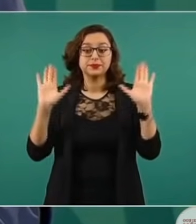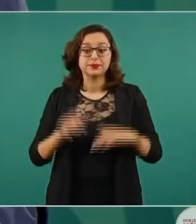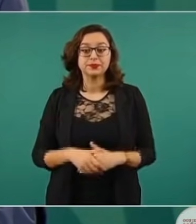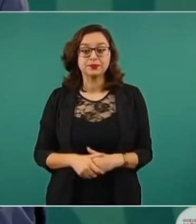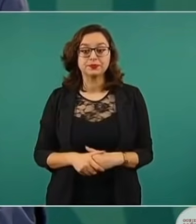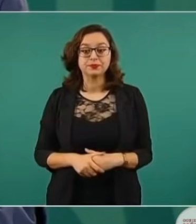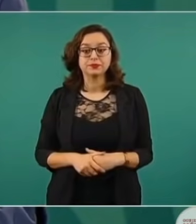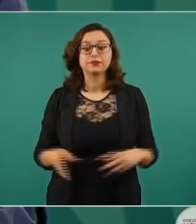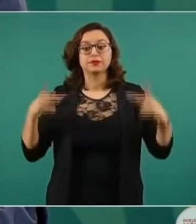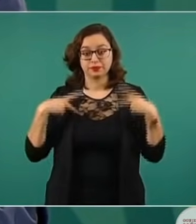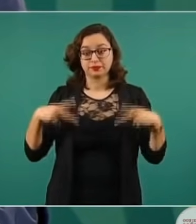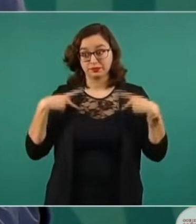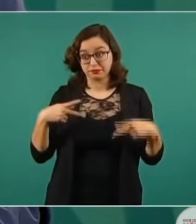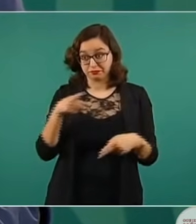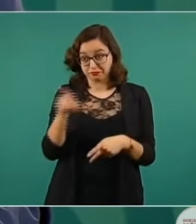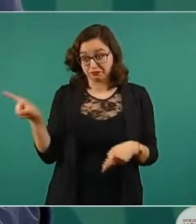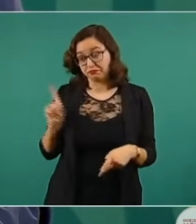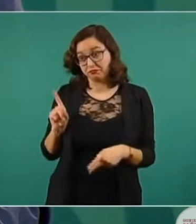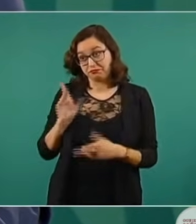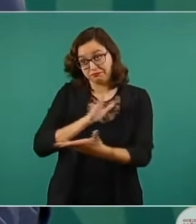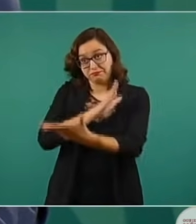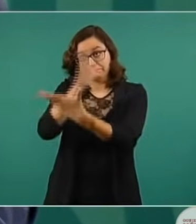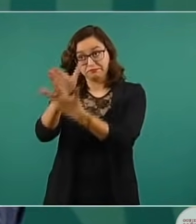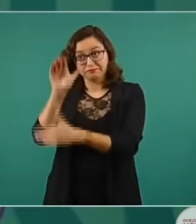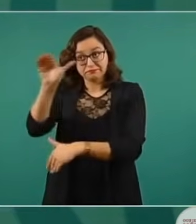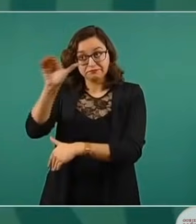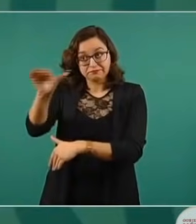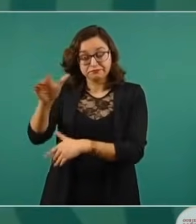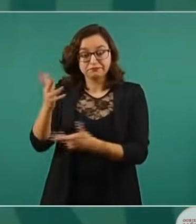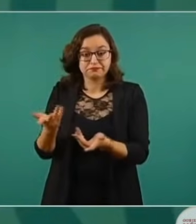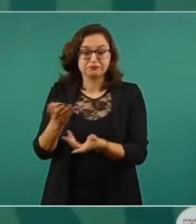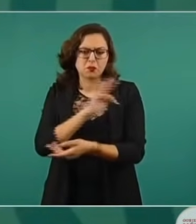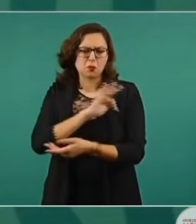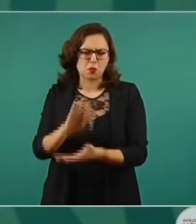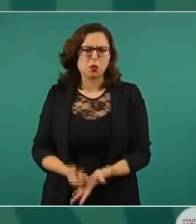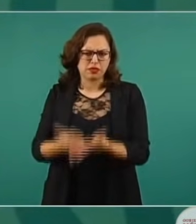Eso lo pueden hacer los ciudadanos y puede ayudar la gente,